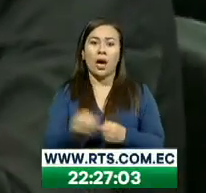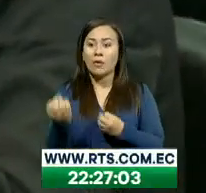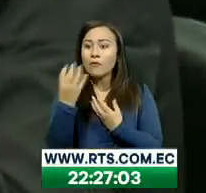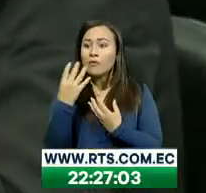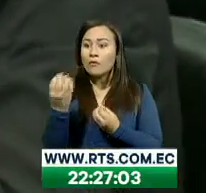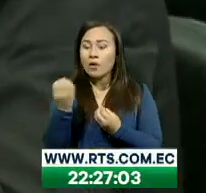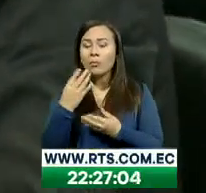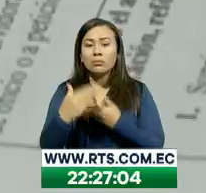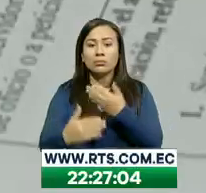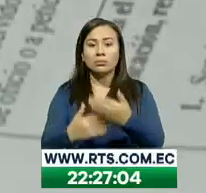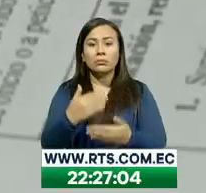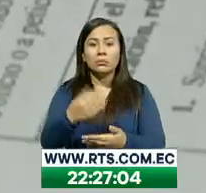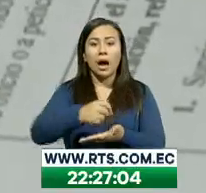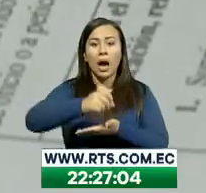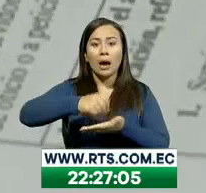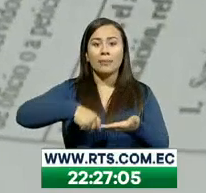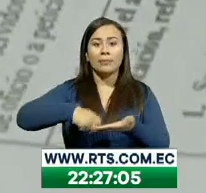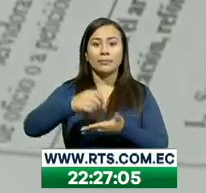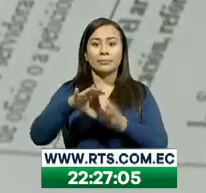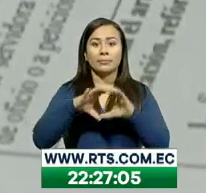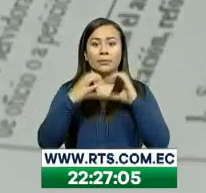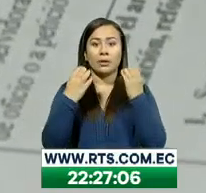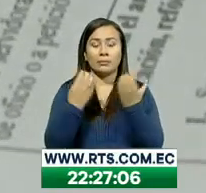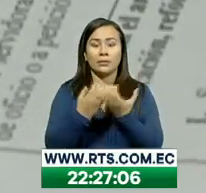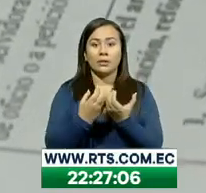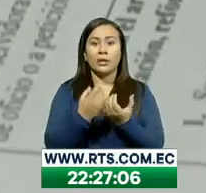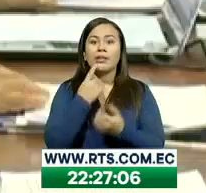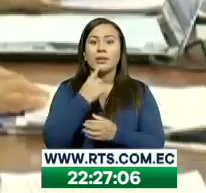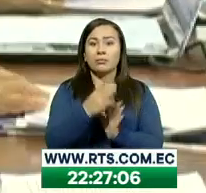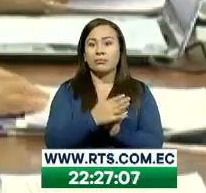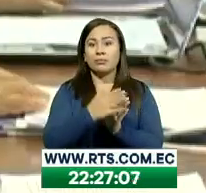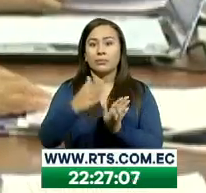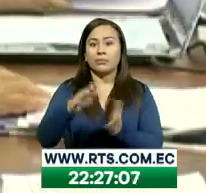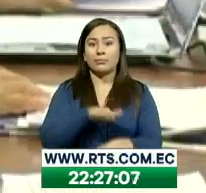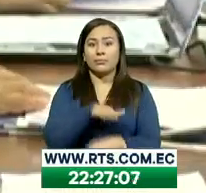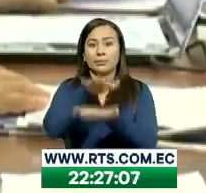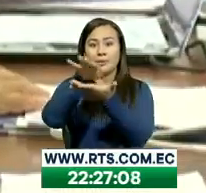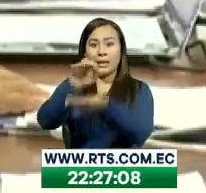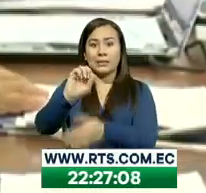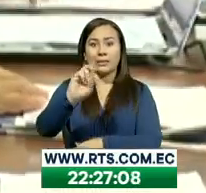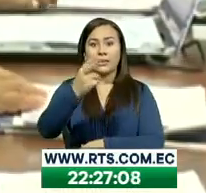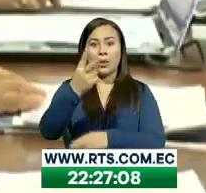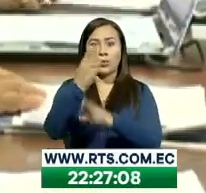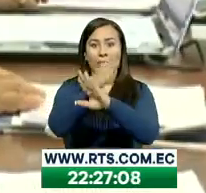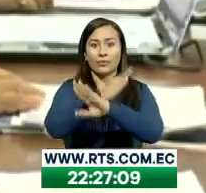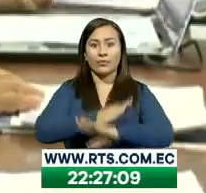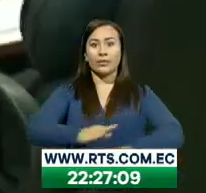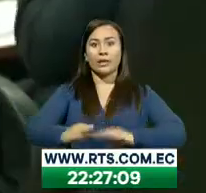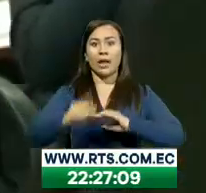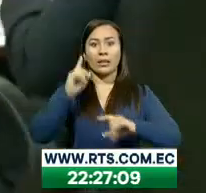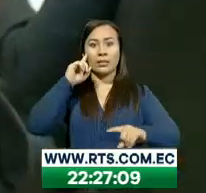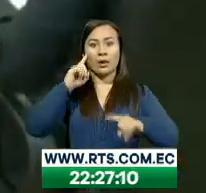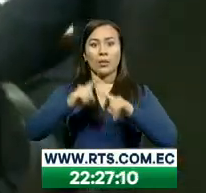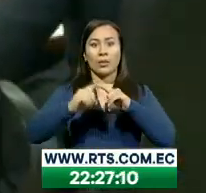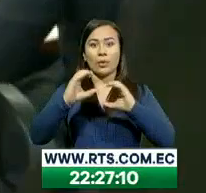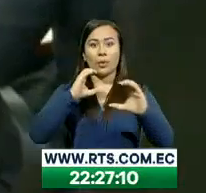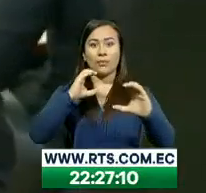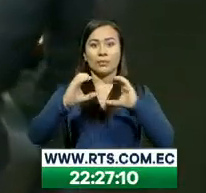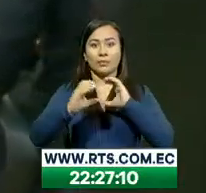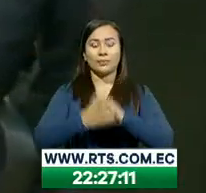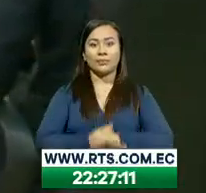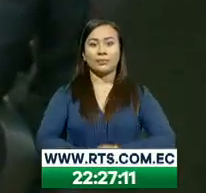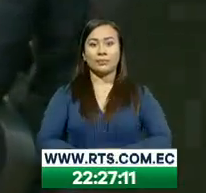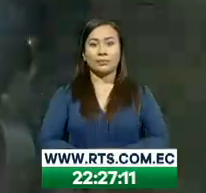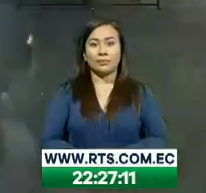aprobado en los próximos días por la comisión y que este pase al pleno para el segundo y definitivo debate. Informó Javier